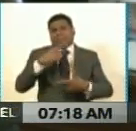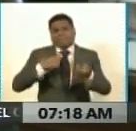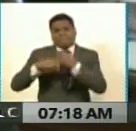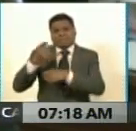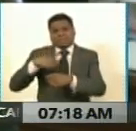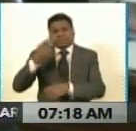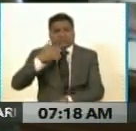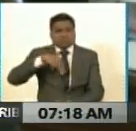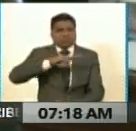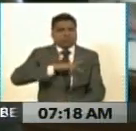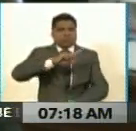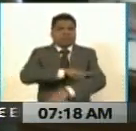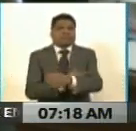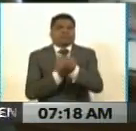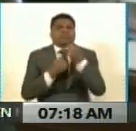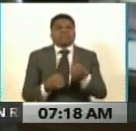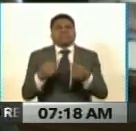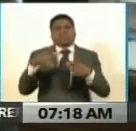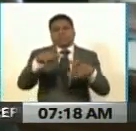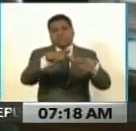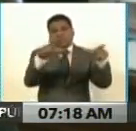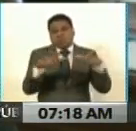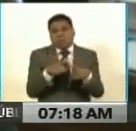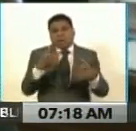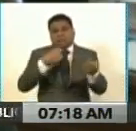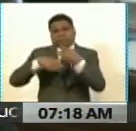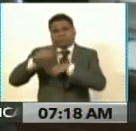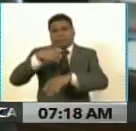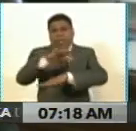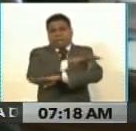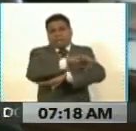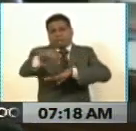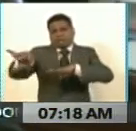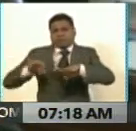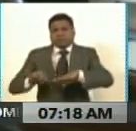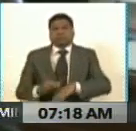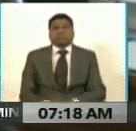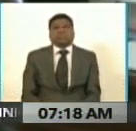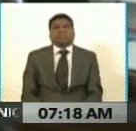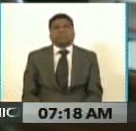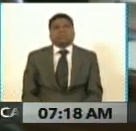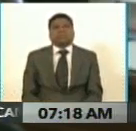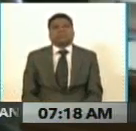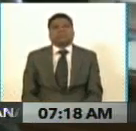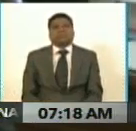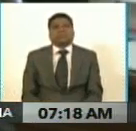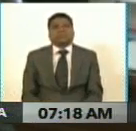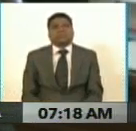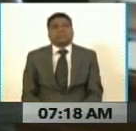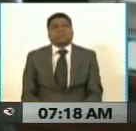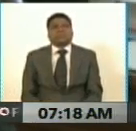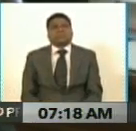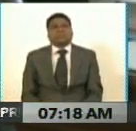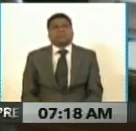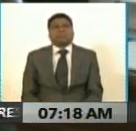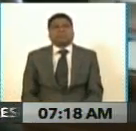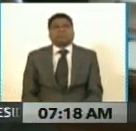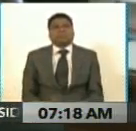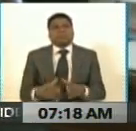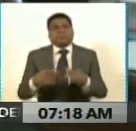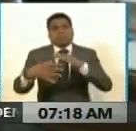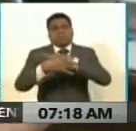fortalecer la ciudad de las comerciales que están en frontera en la zona económica de frontera de Pedro María ña y del municipio